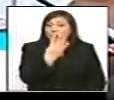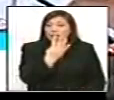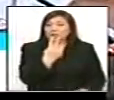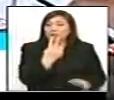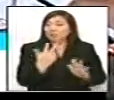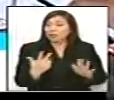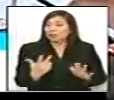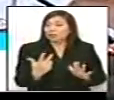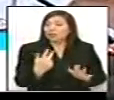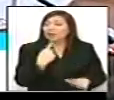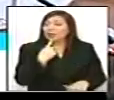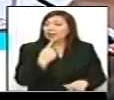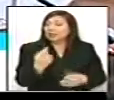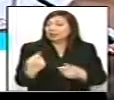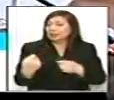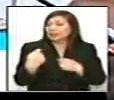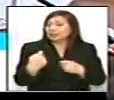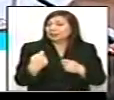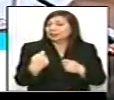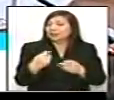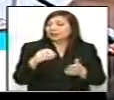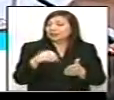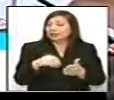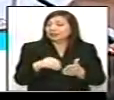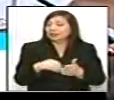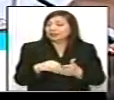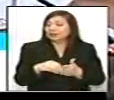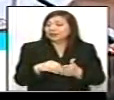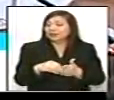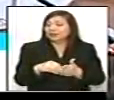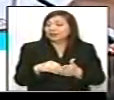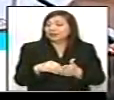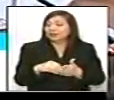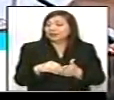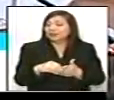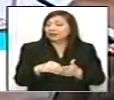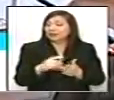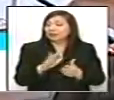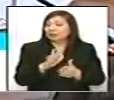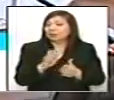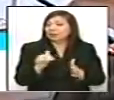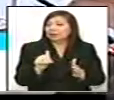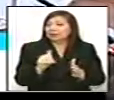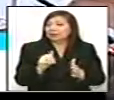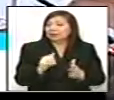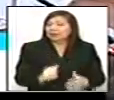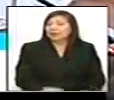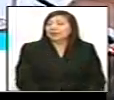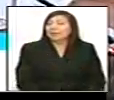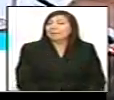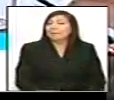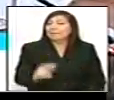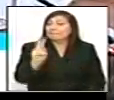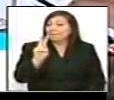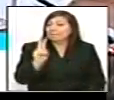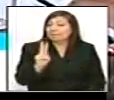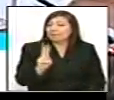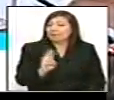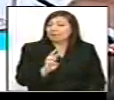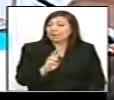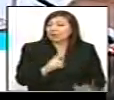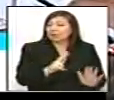dice, obliga a establecer un sistema del PESAT 56, señala Canoa Venezuela, al